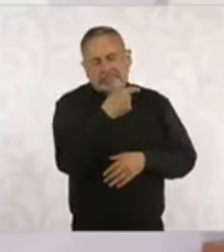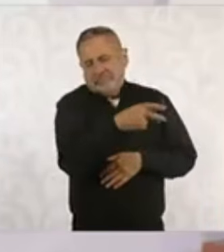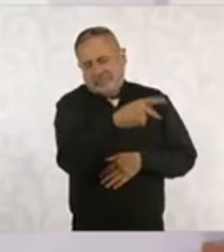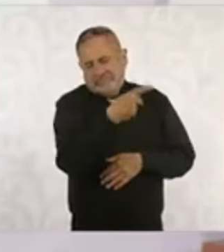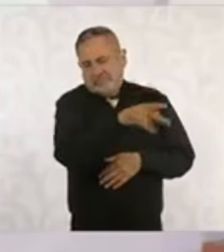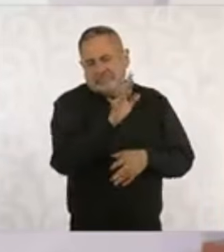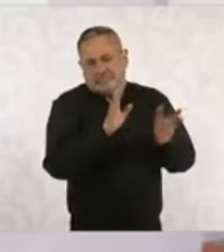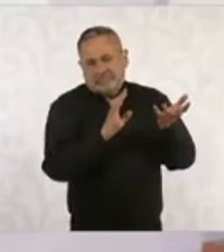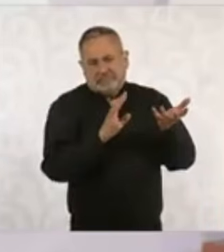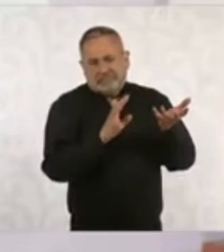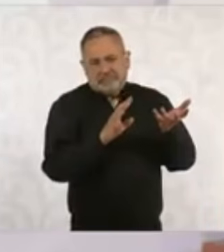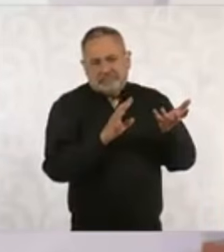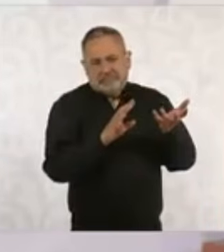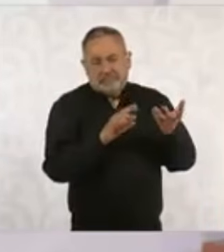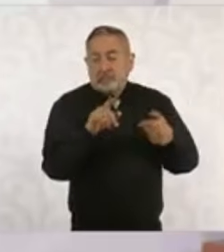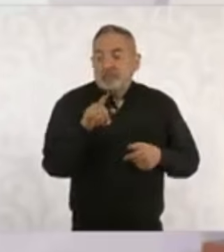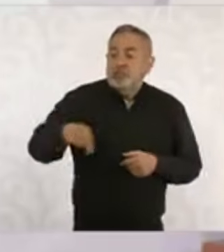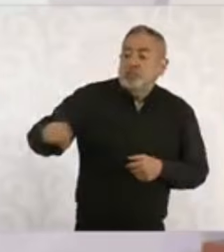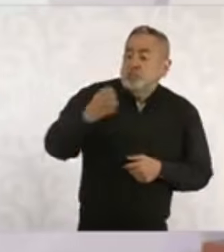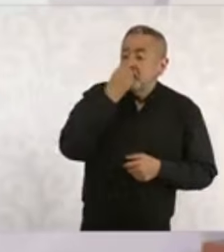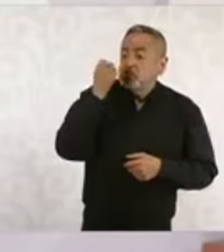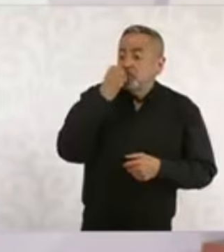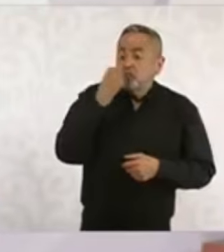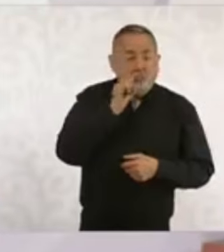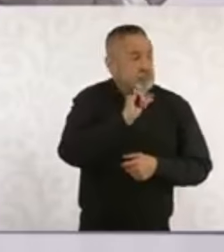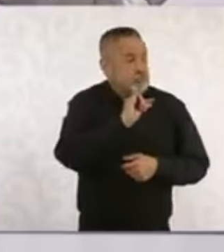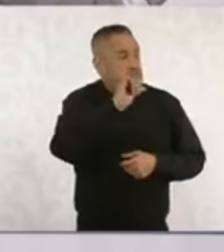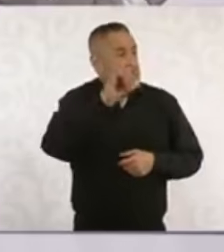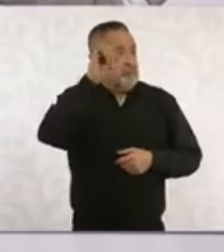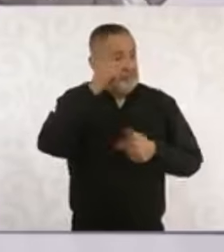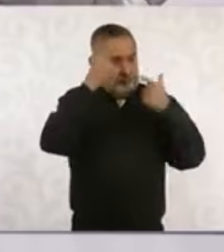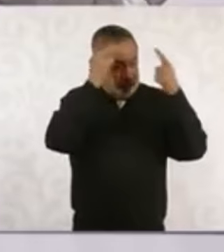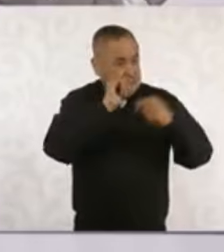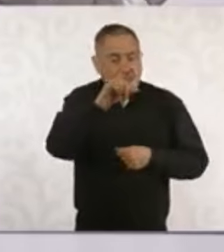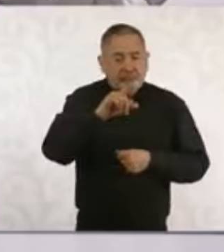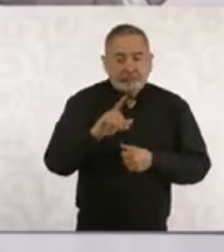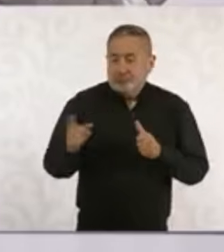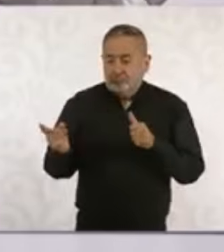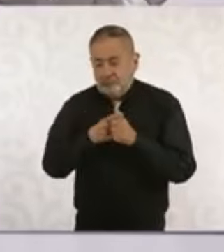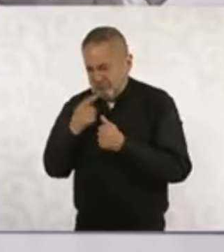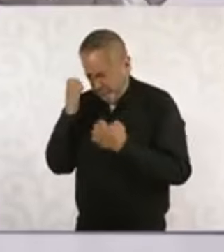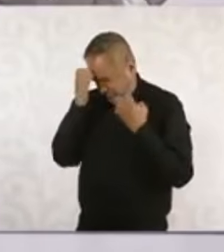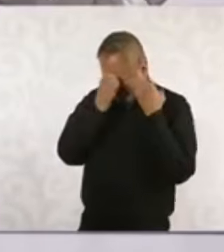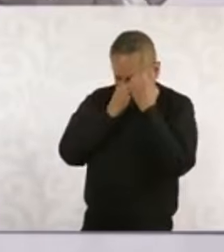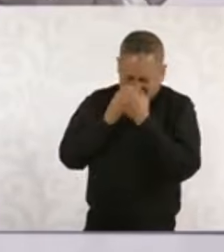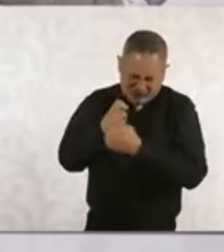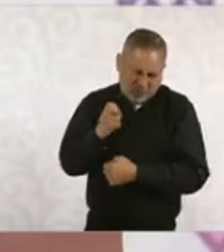que para que las escuelas fueran de excelencia, había que hacer exámenes muy difíciles,